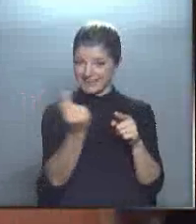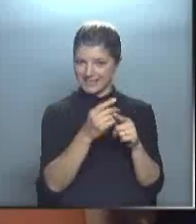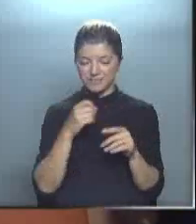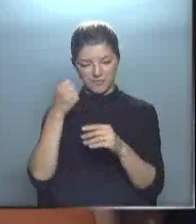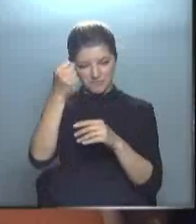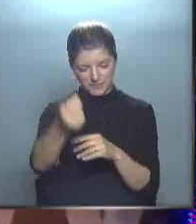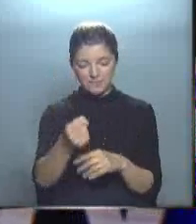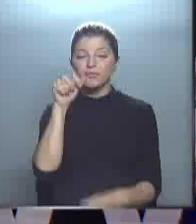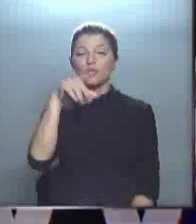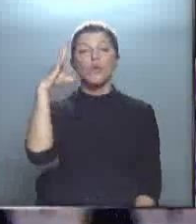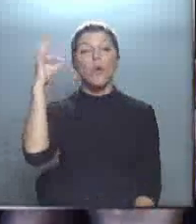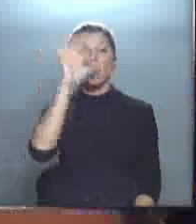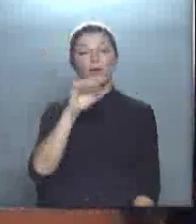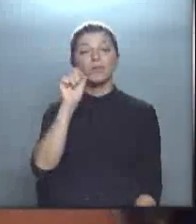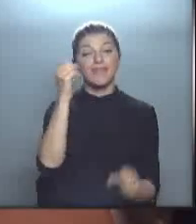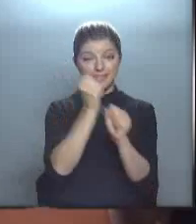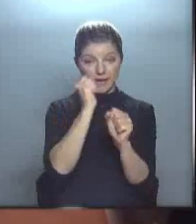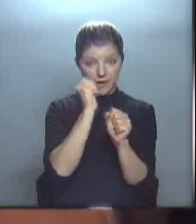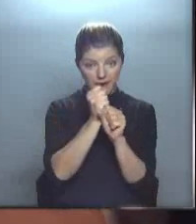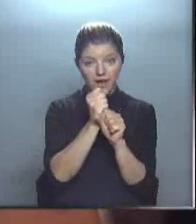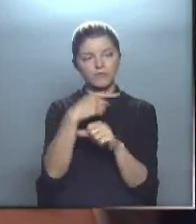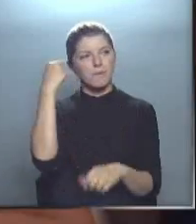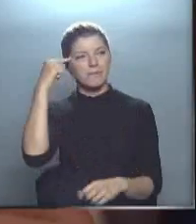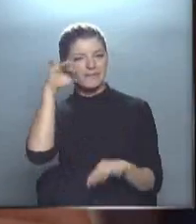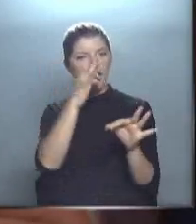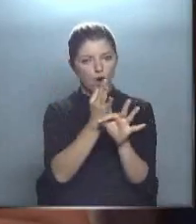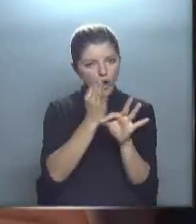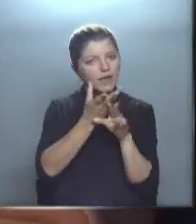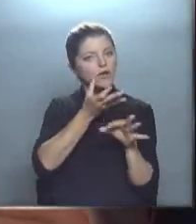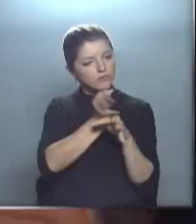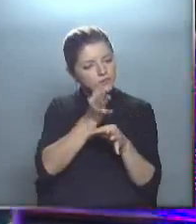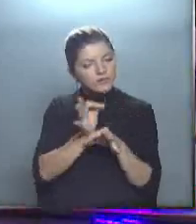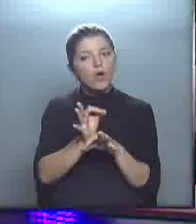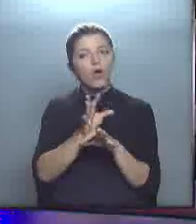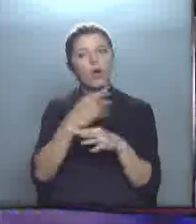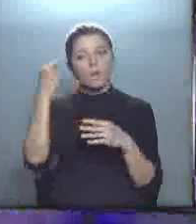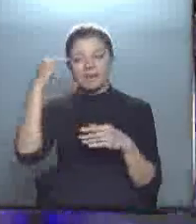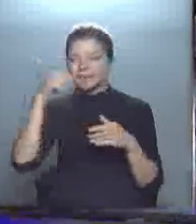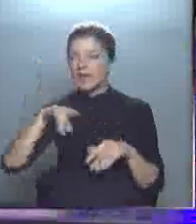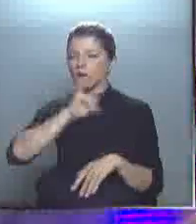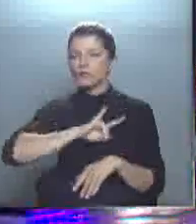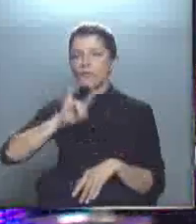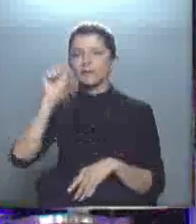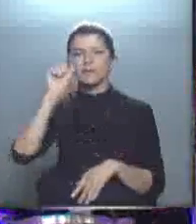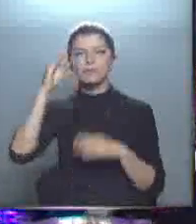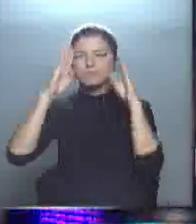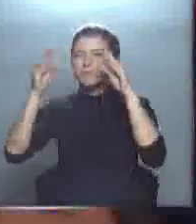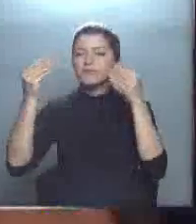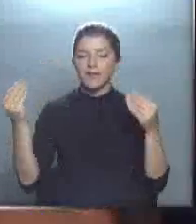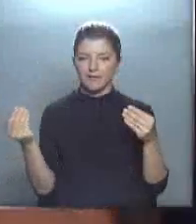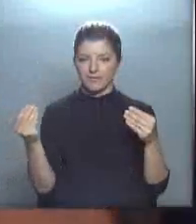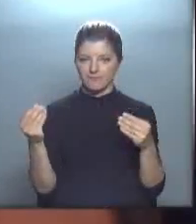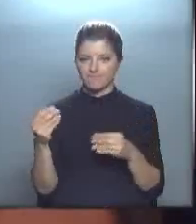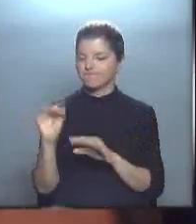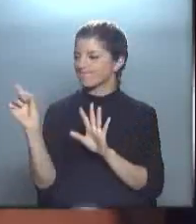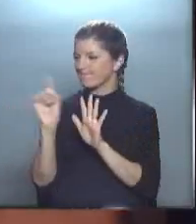Bueno, su opinión. Primer trabajo, está trabajando, siente que la escuela la preparó ya, piensa en alguna carrera ya, que le dice, esta es mi carrera de por vida.